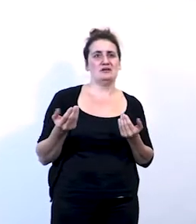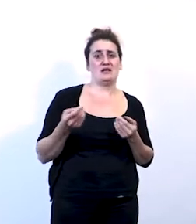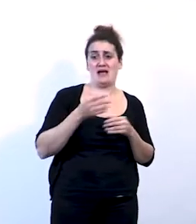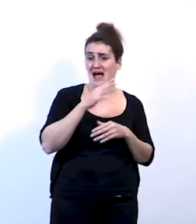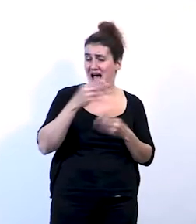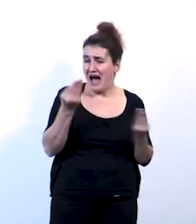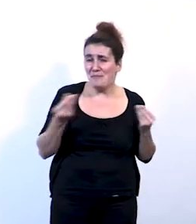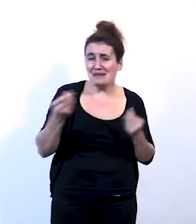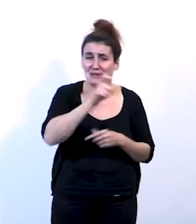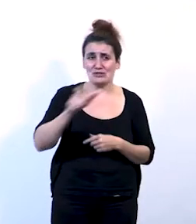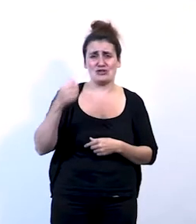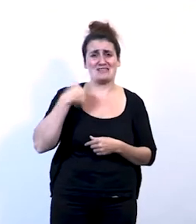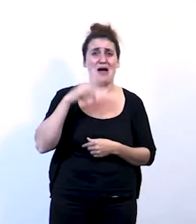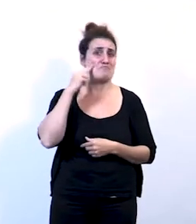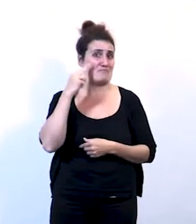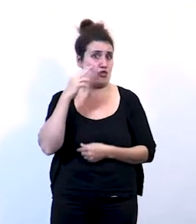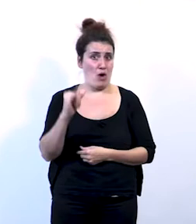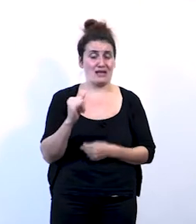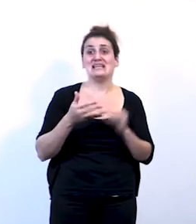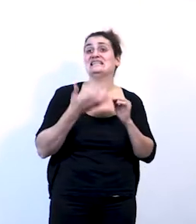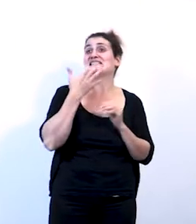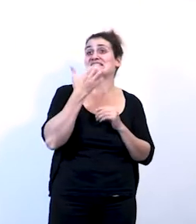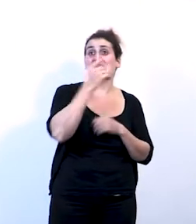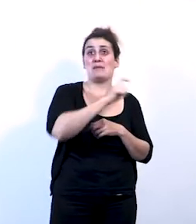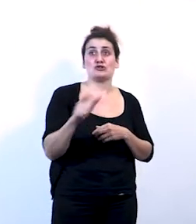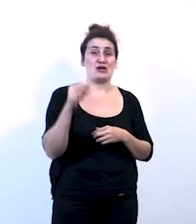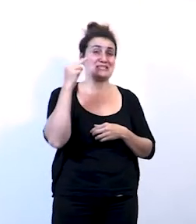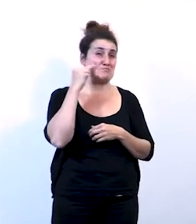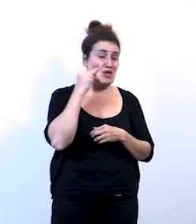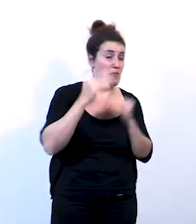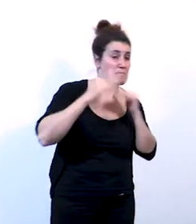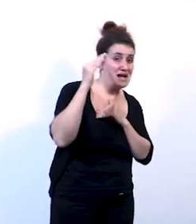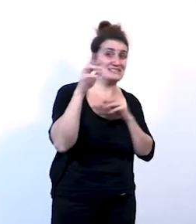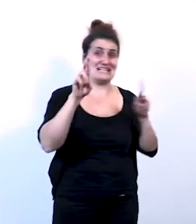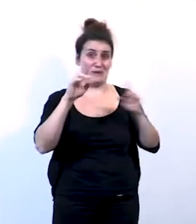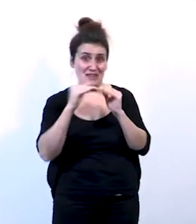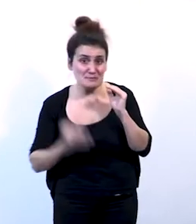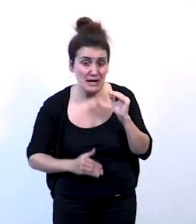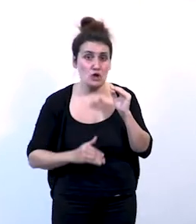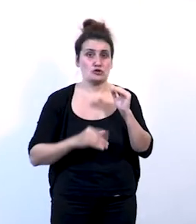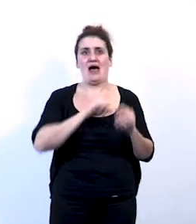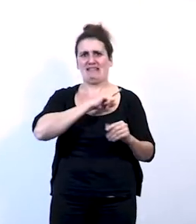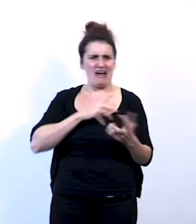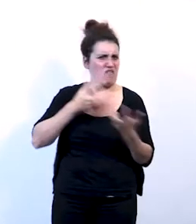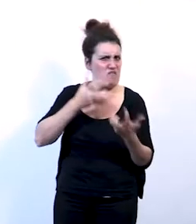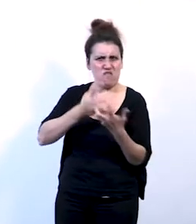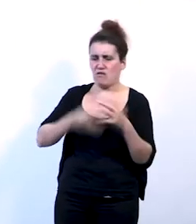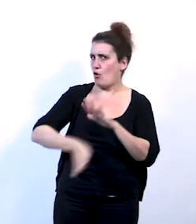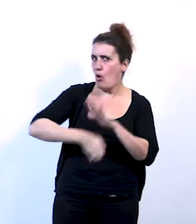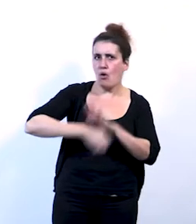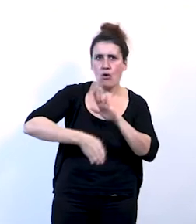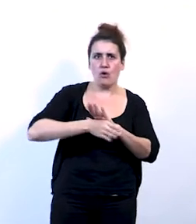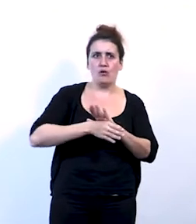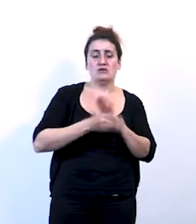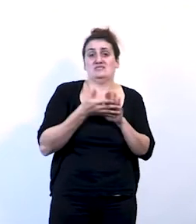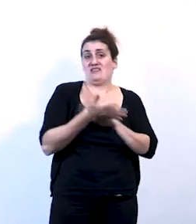miedo. Y cuando la gente tiene más miedo y tiene menos esperanzas, después de bastantes ataques militares, se